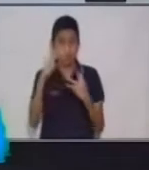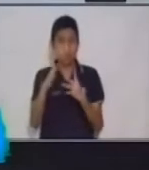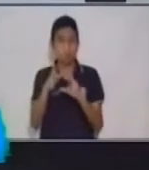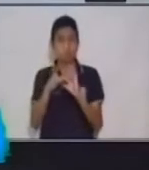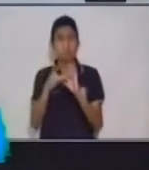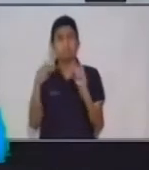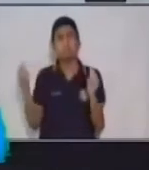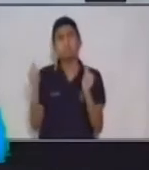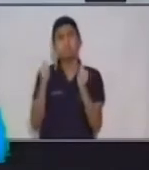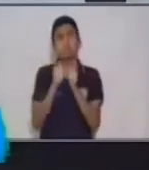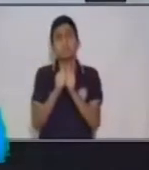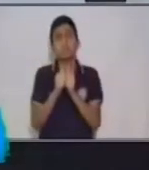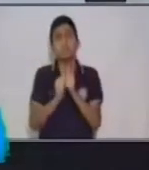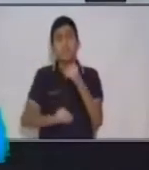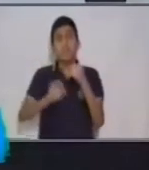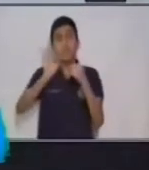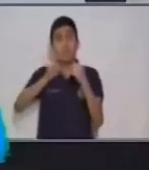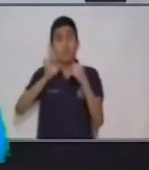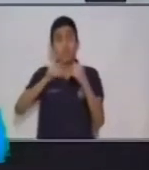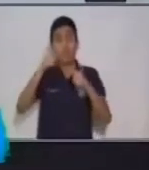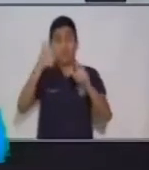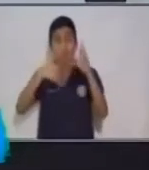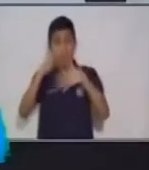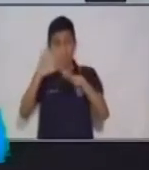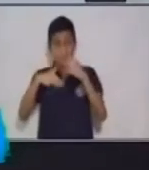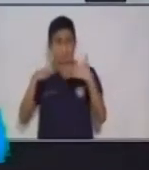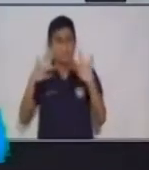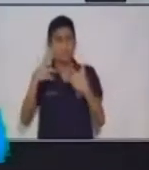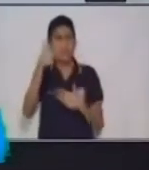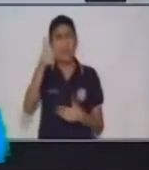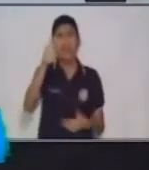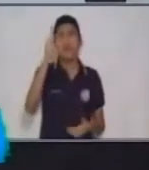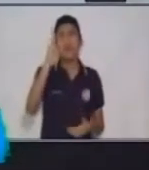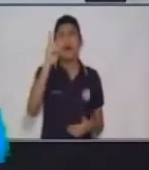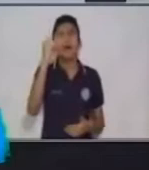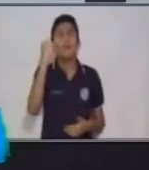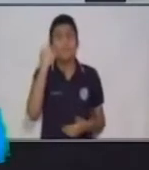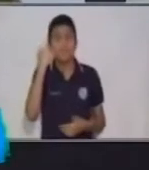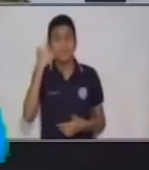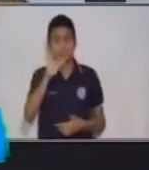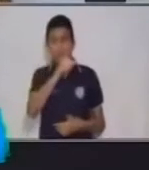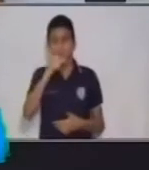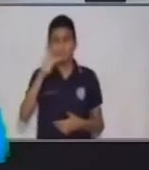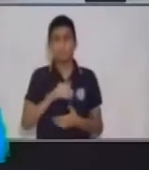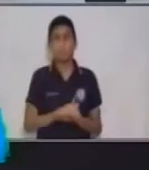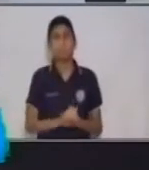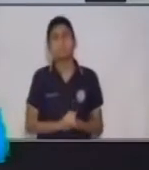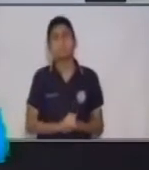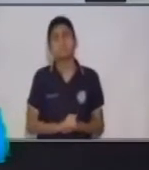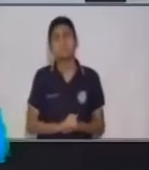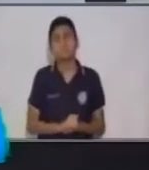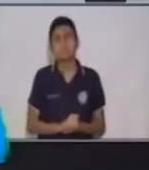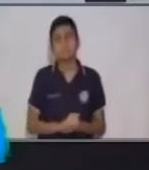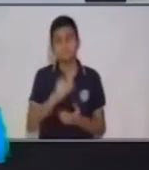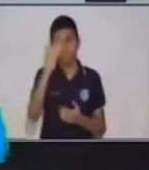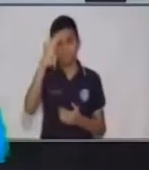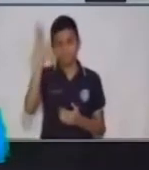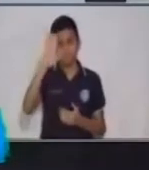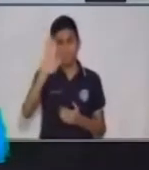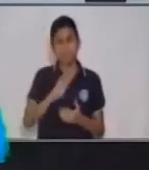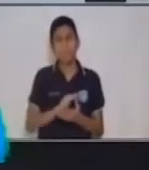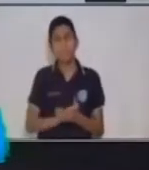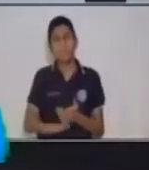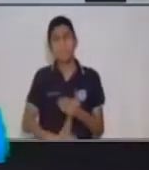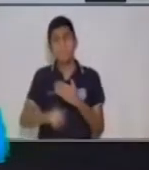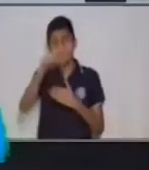nos acompaña en la traducción de lengua de señas, Abdi. Saludos. Vamos a iniciar